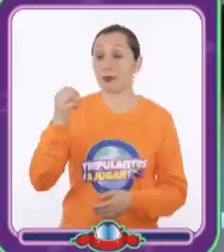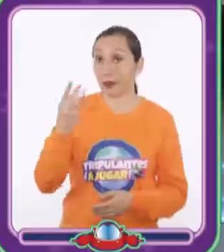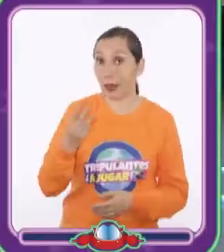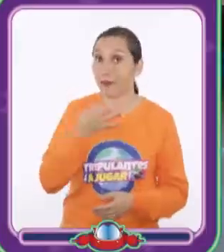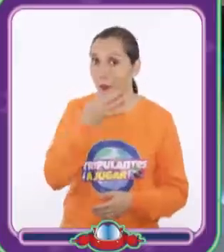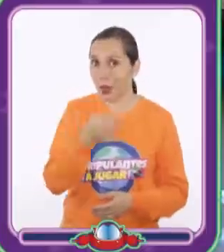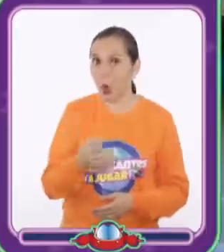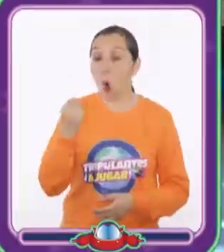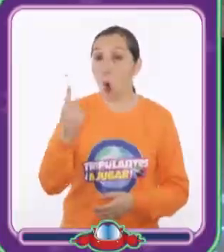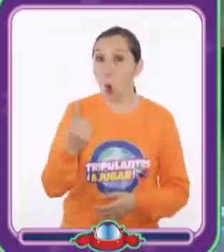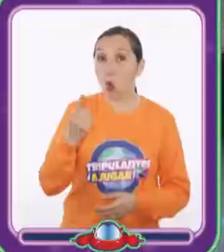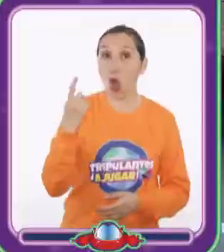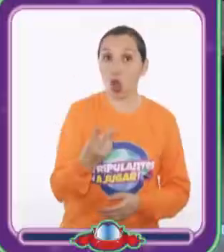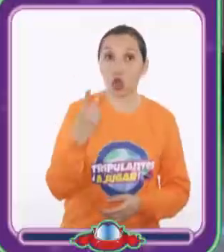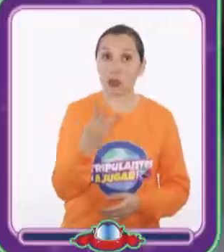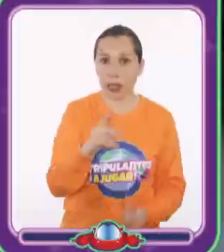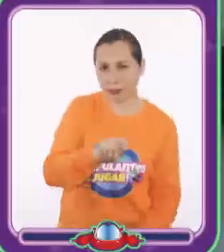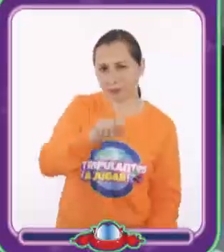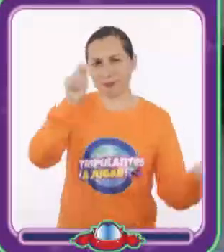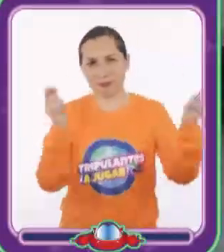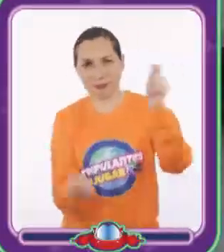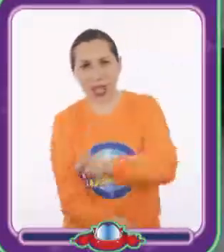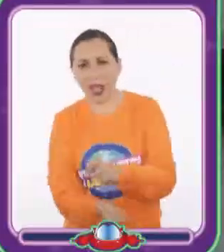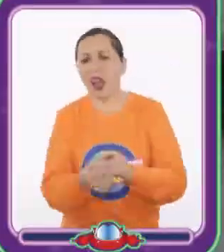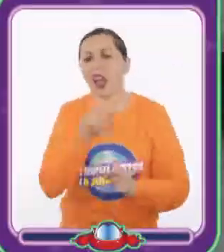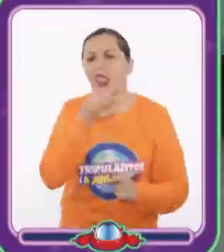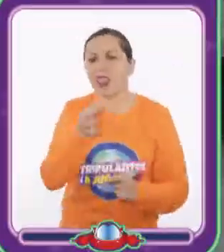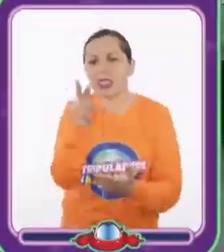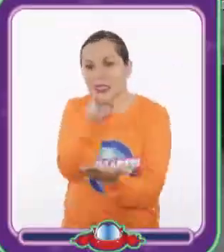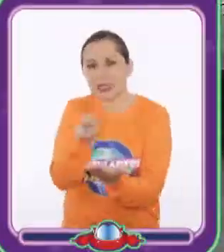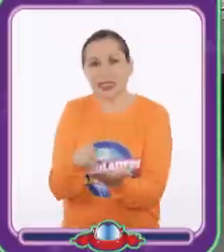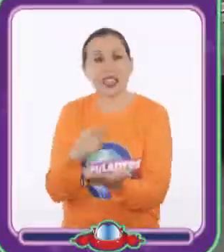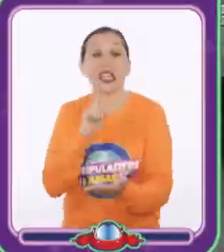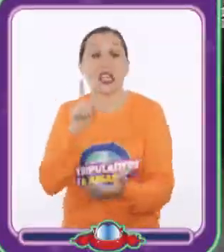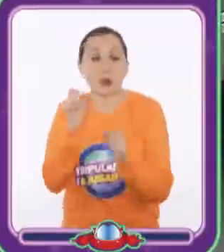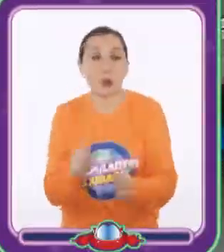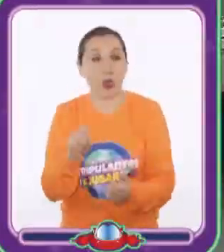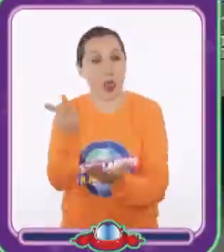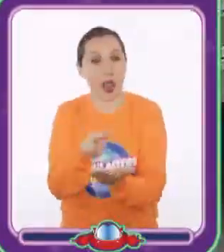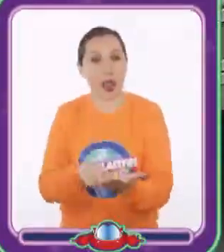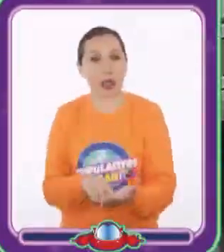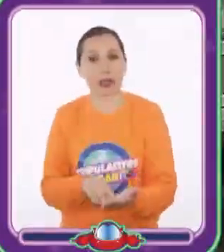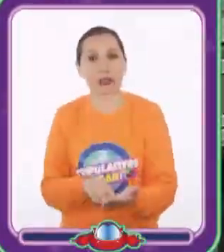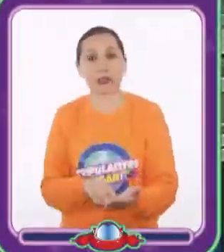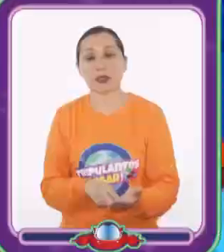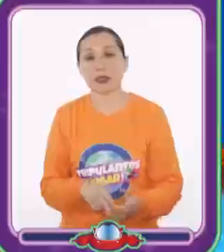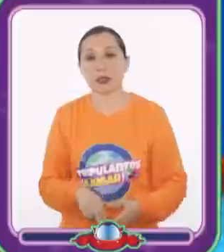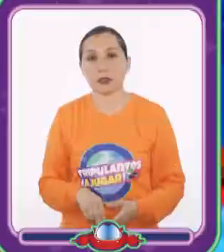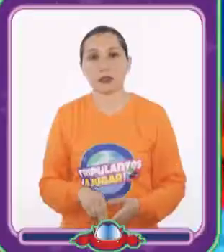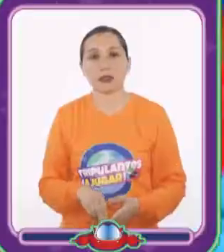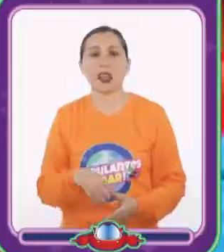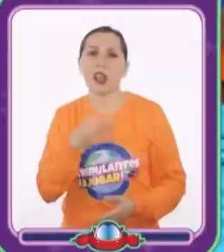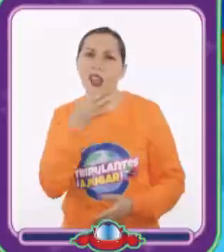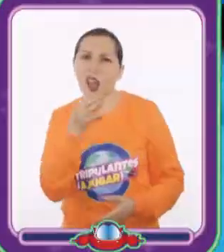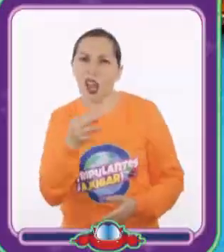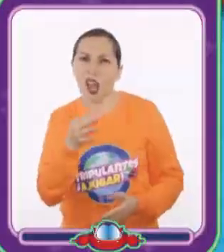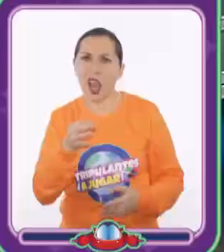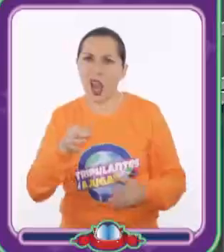entonces, a la cuenta de tres lo damos vuelta. Uno, dos, tres. ¿Qué dice abajo? A ver, ¿quién lo podrá leer?